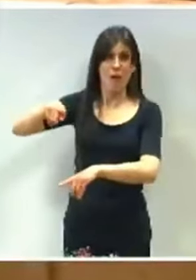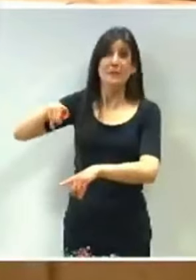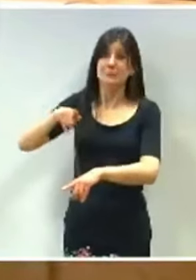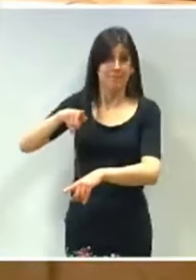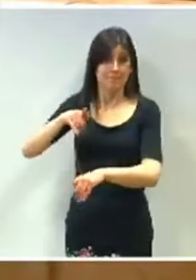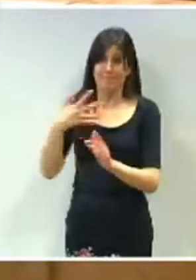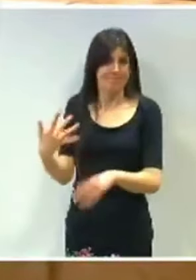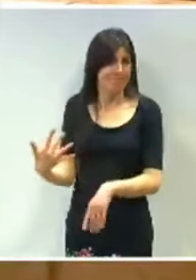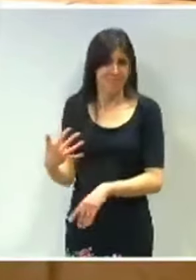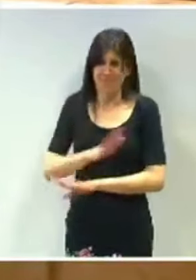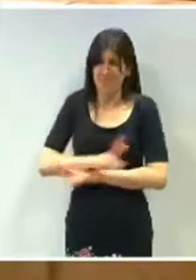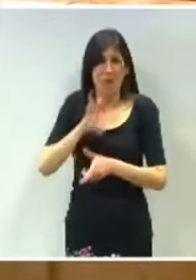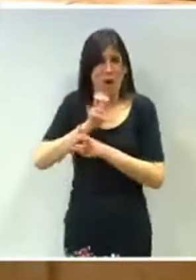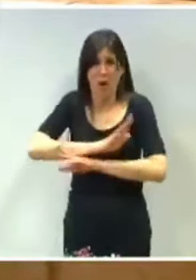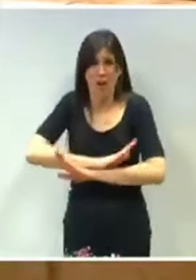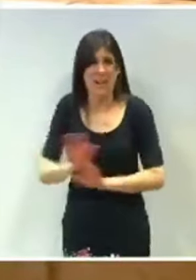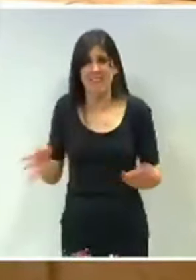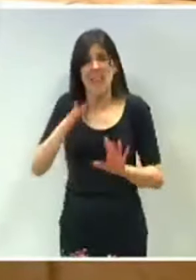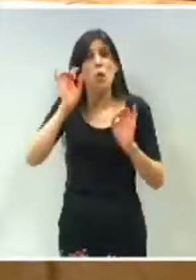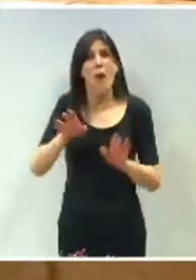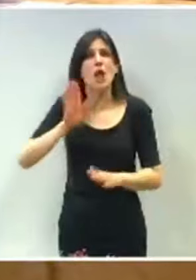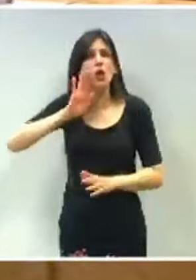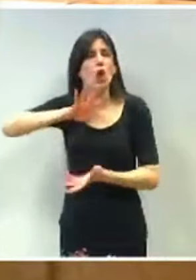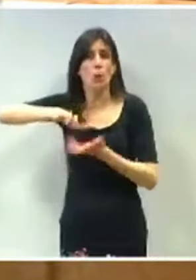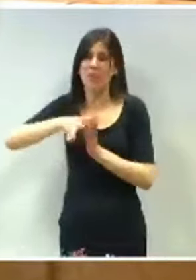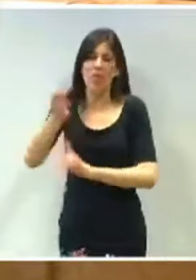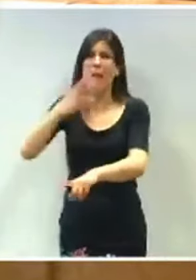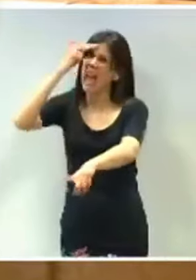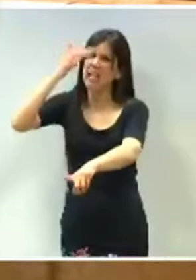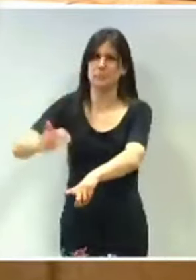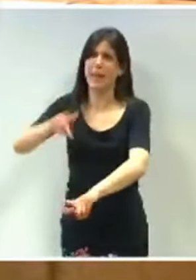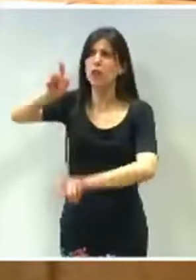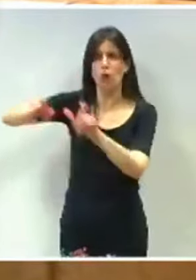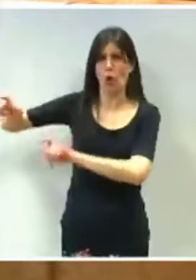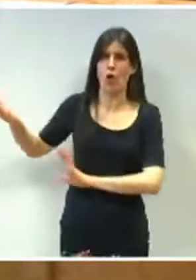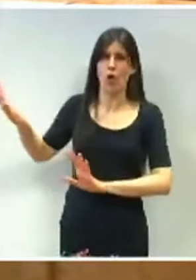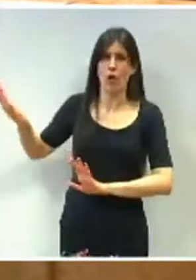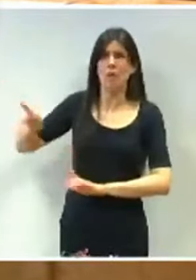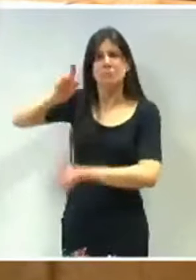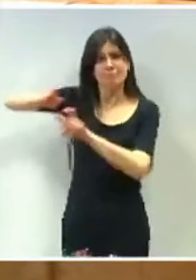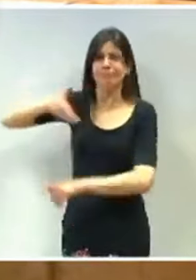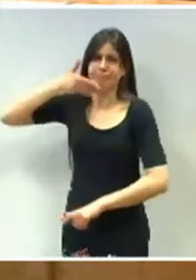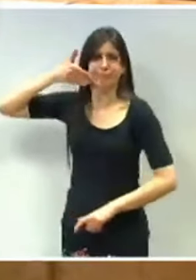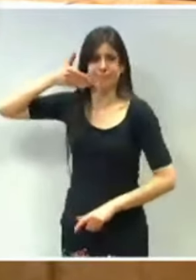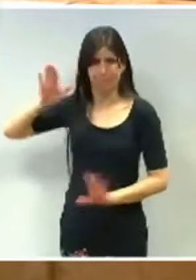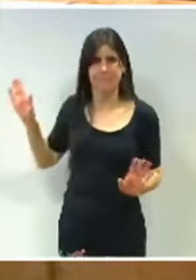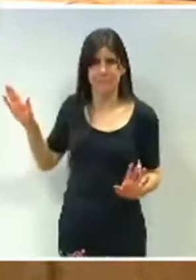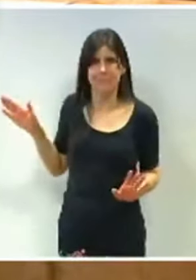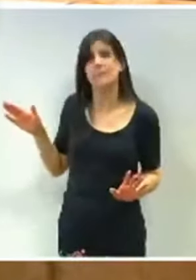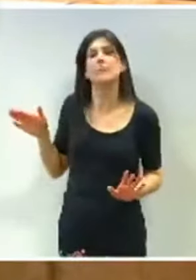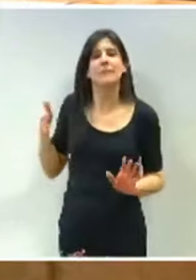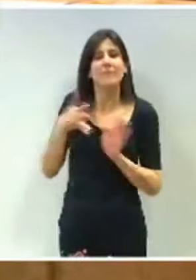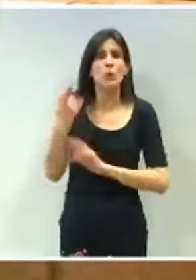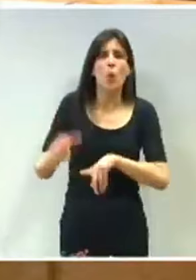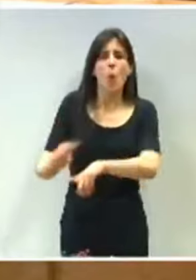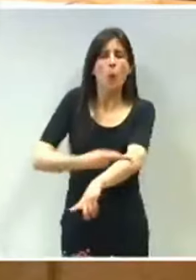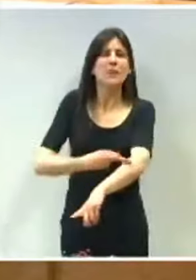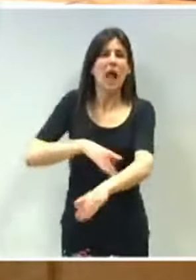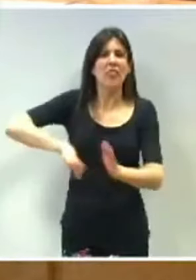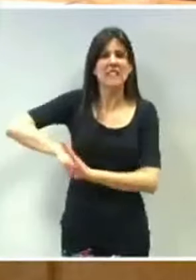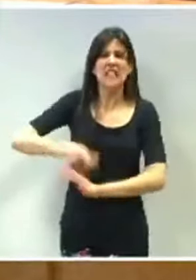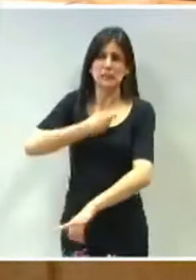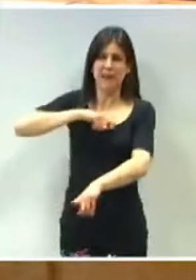tan repugnante como la corrupción y por tanto le pido respeto para personas honorables Mire no está la ultraderecha española para